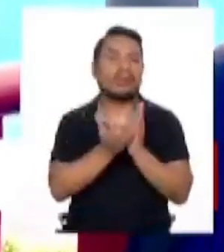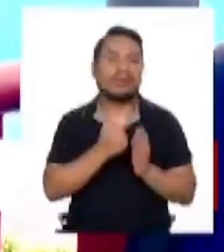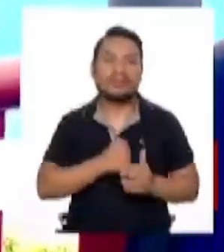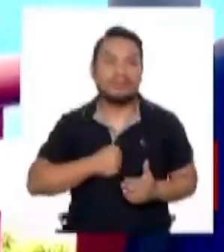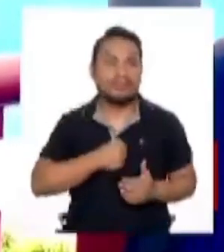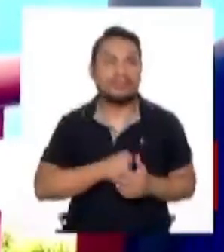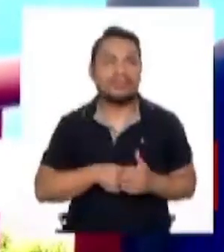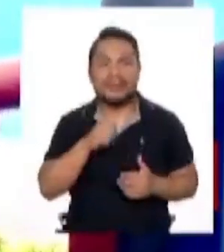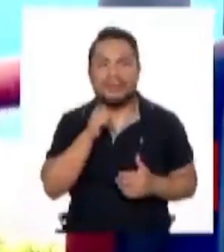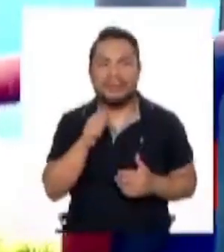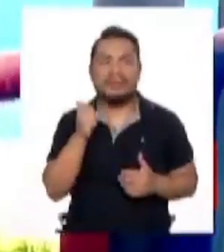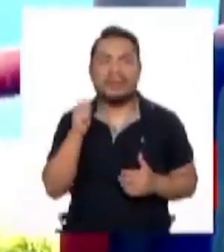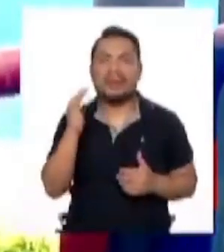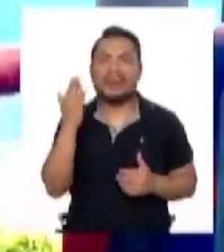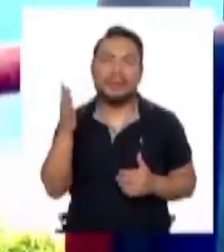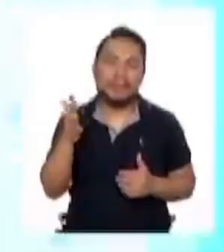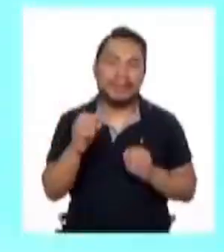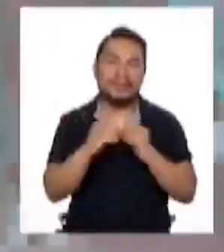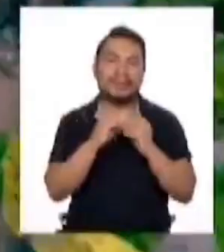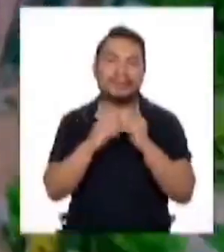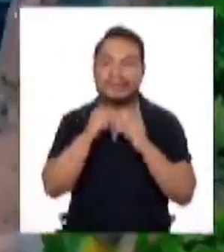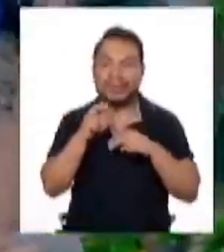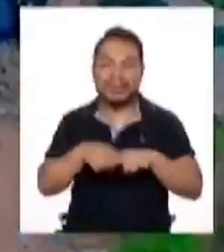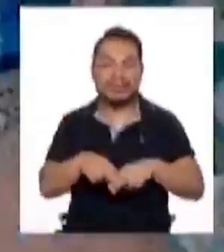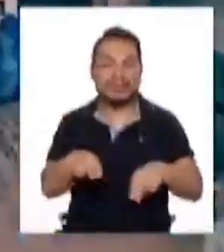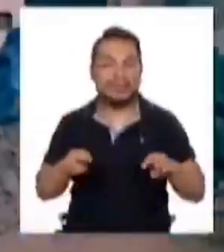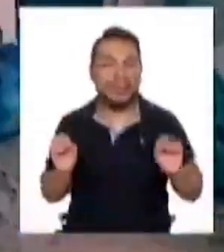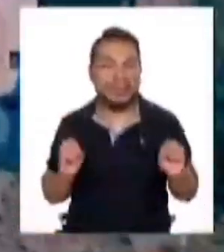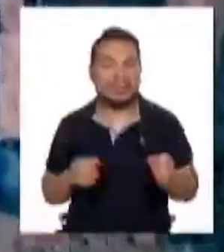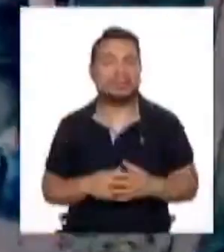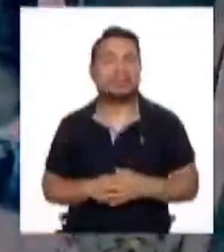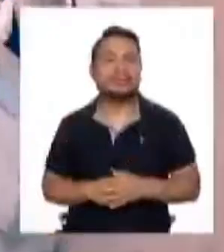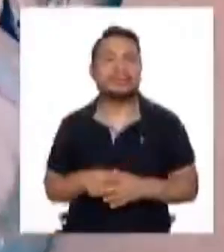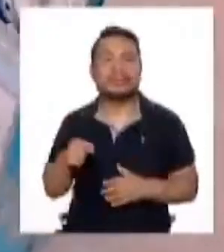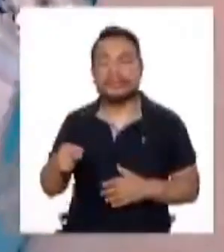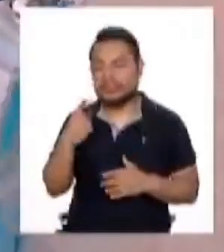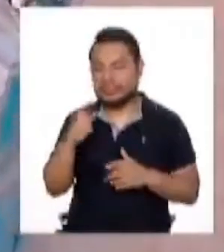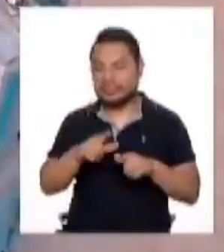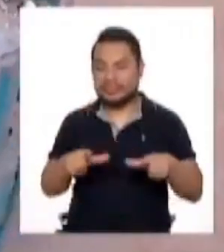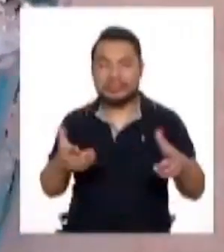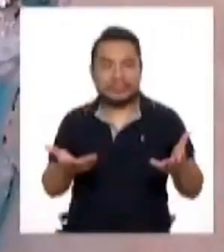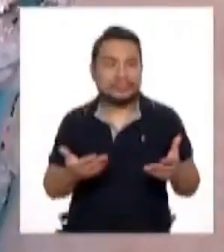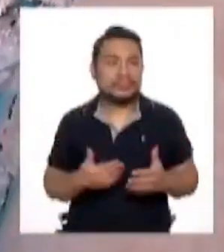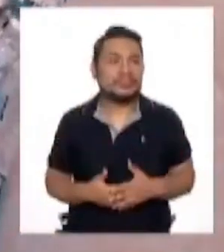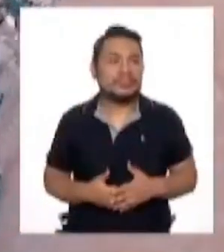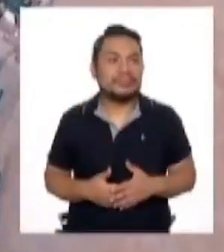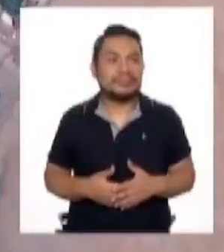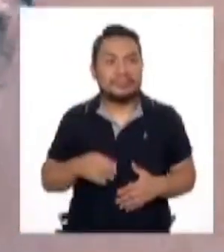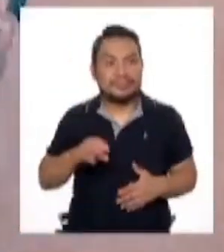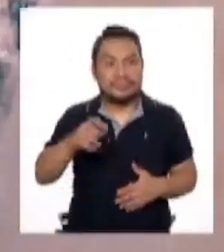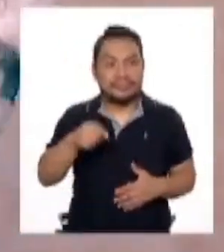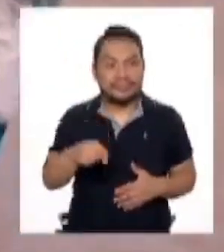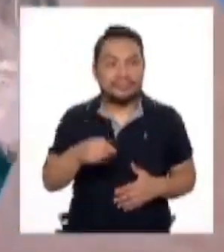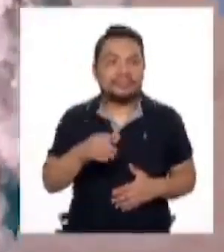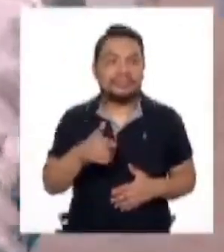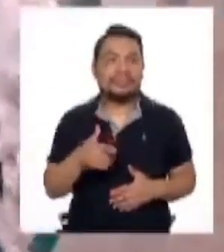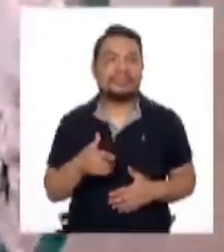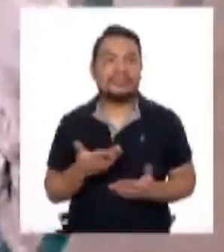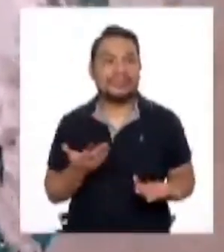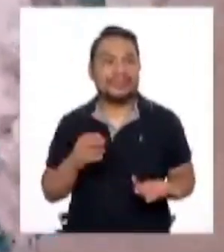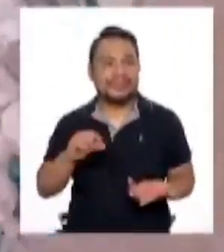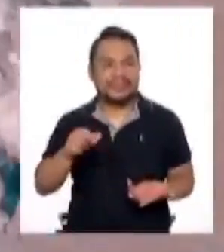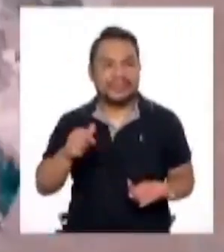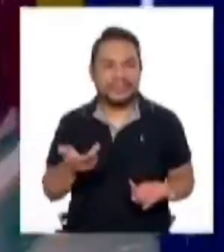servicios higiénicos, que secundario no tenía carpetas. Espacios como estos... Uy, mira, se cae. Queremos no romperlo más de lo que